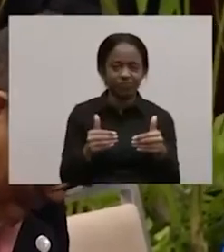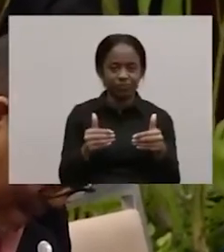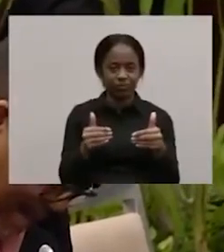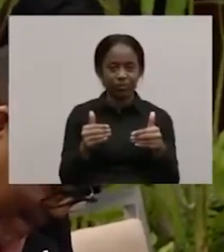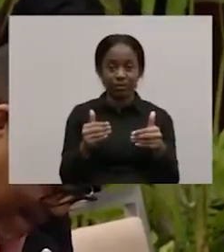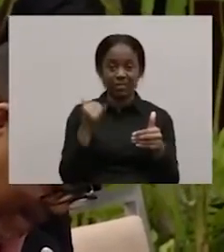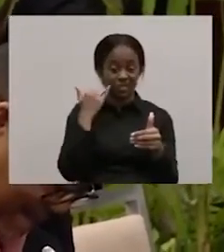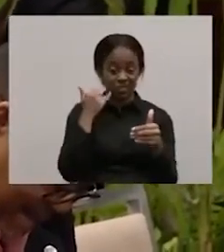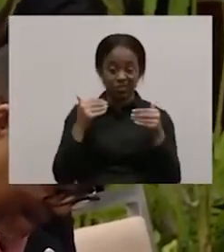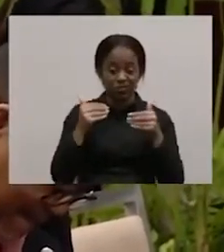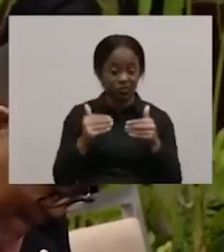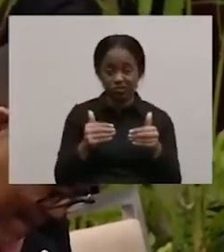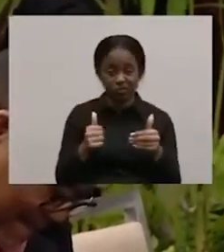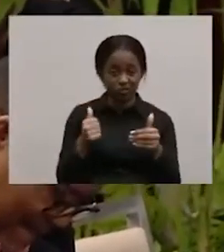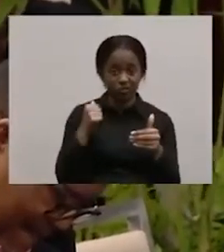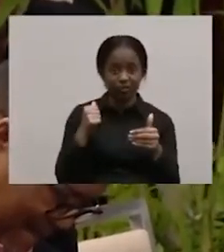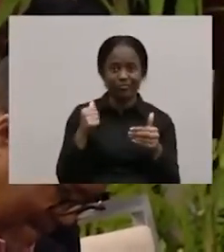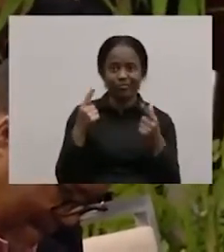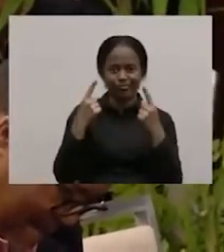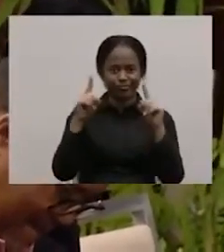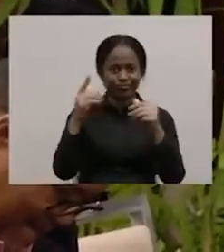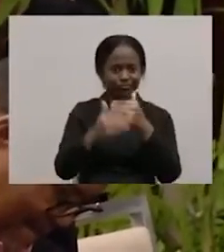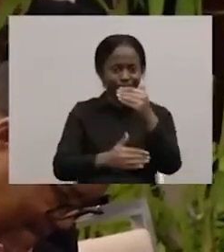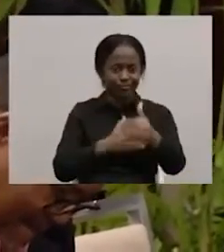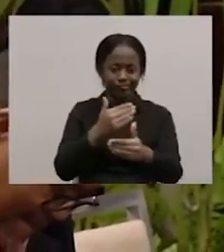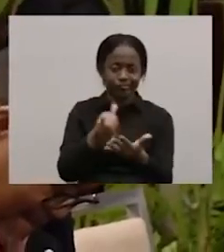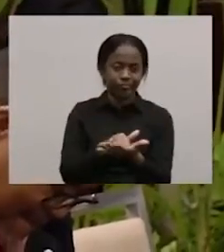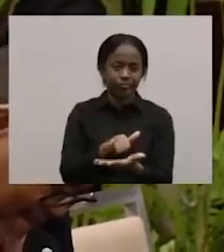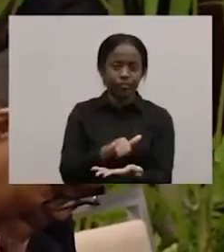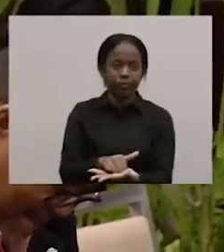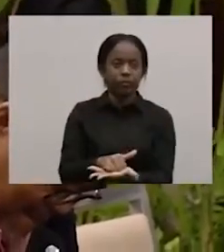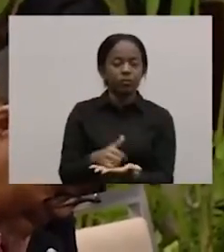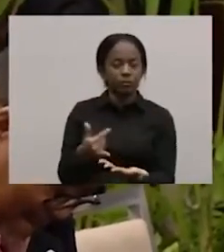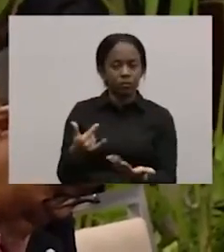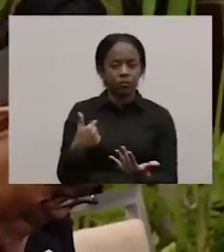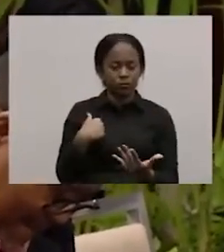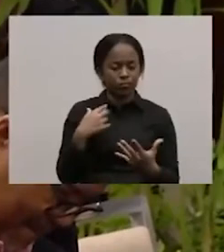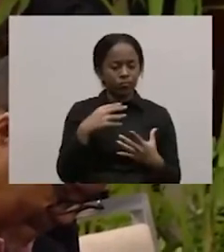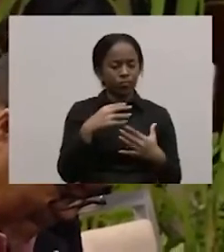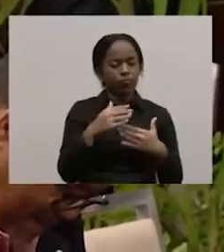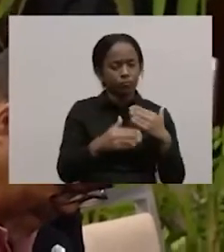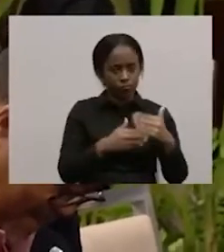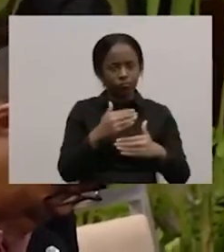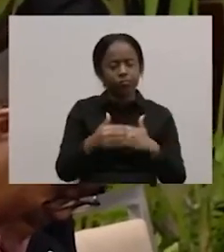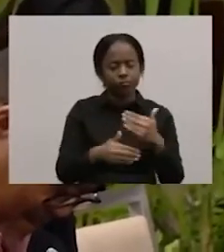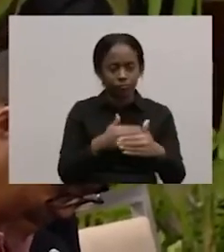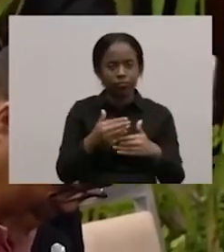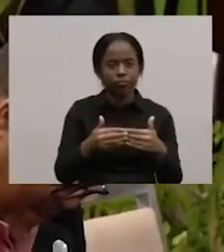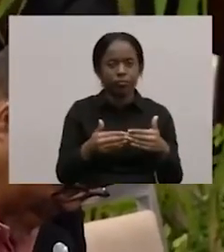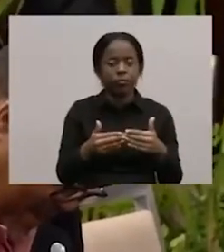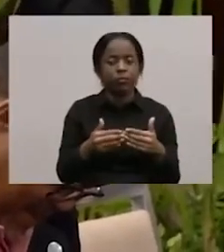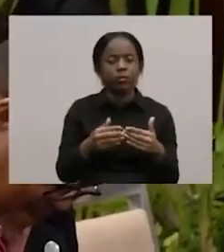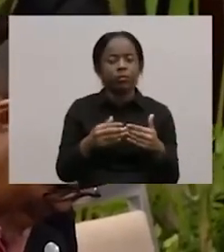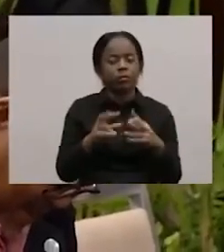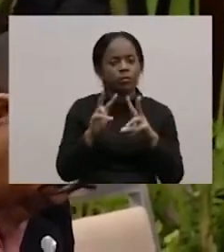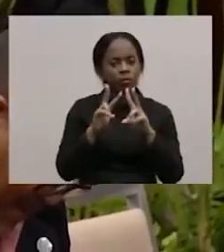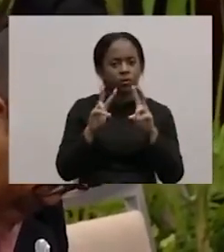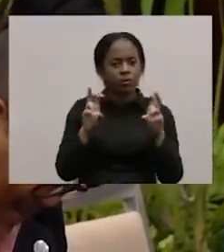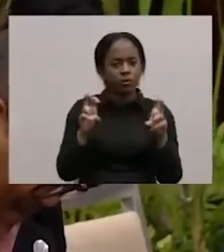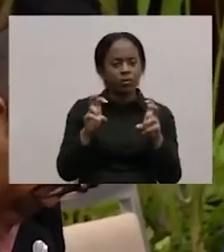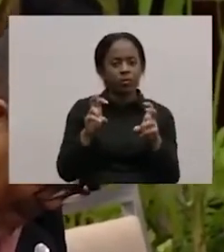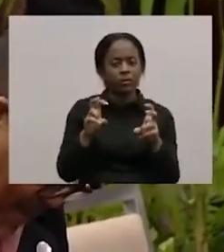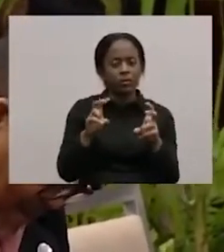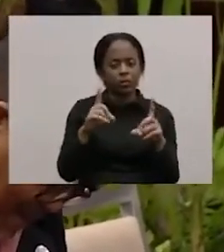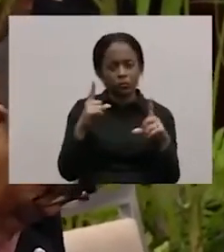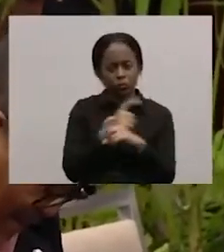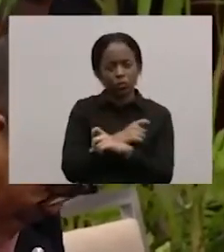triunfa. Y precisamente he abordado en los últimos tiempos el tema complejo del